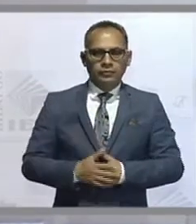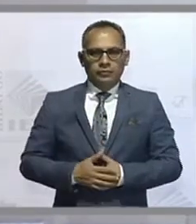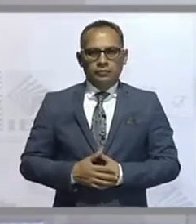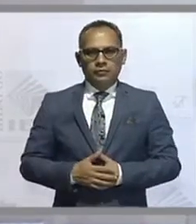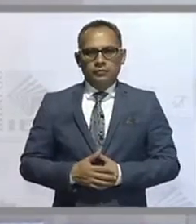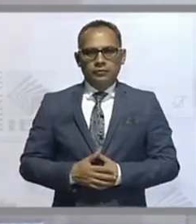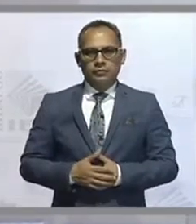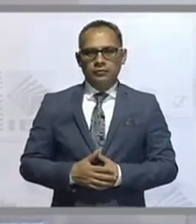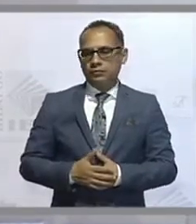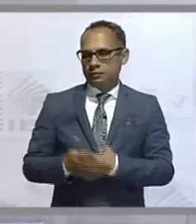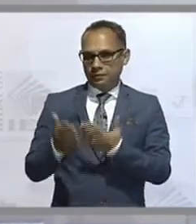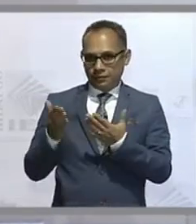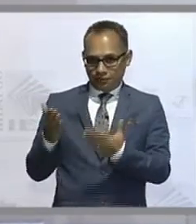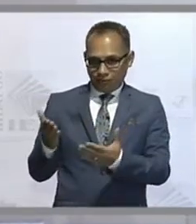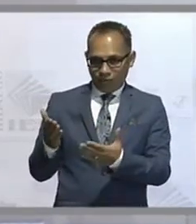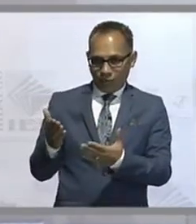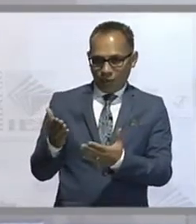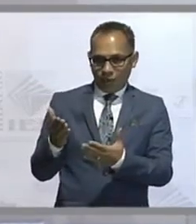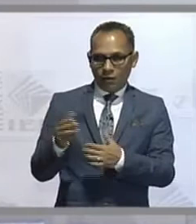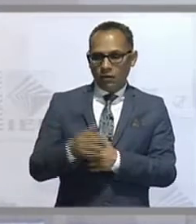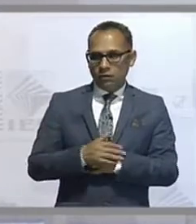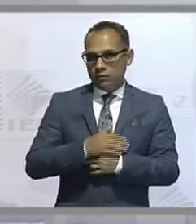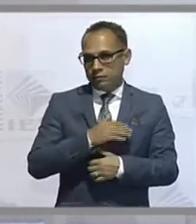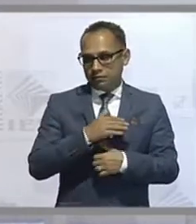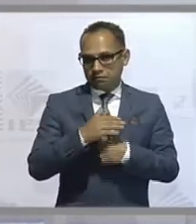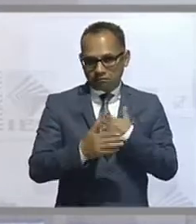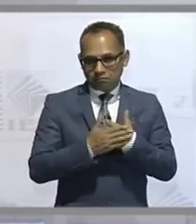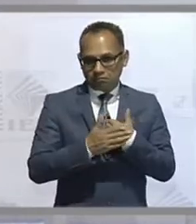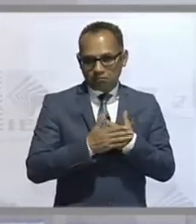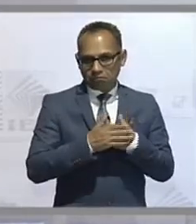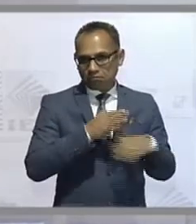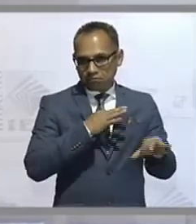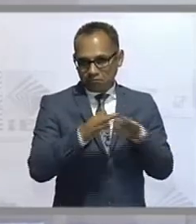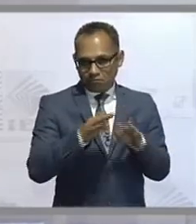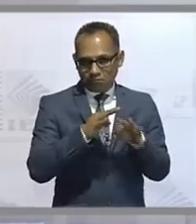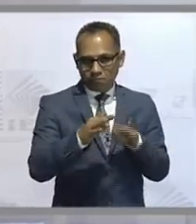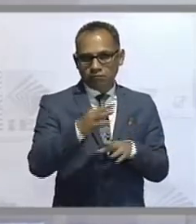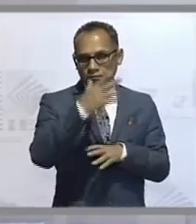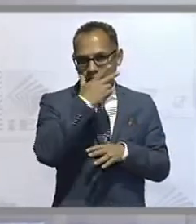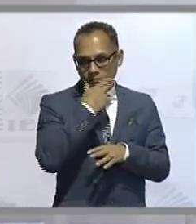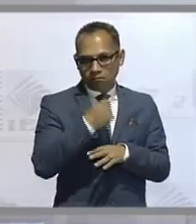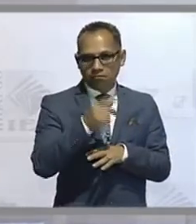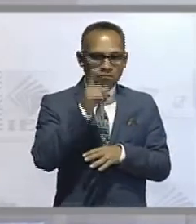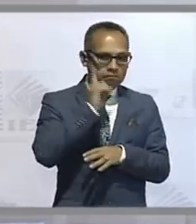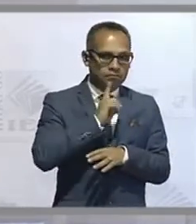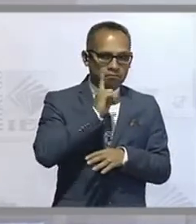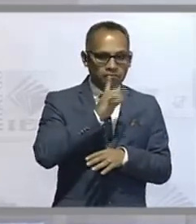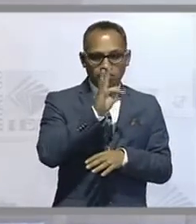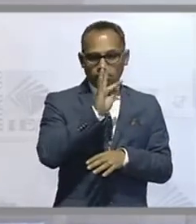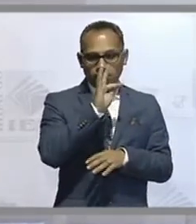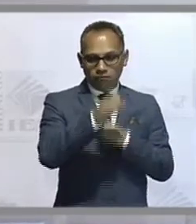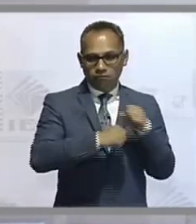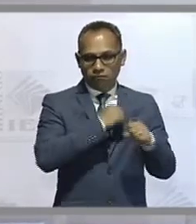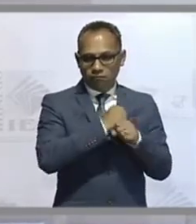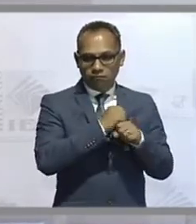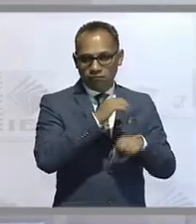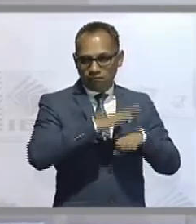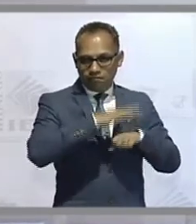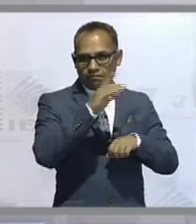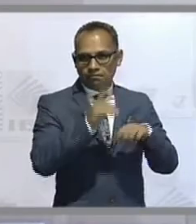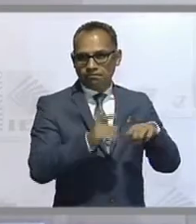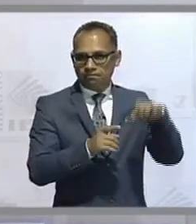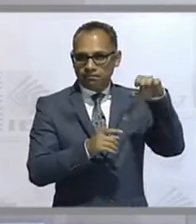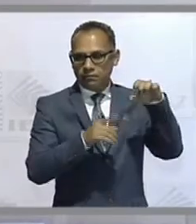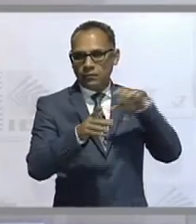propone para que se incremente el número de empleos dignos para mujeres y hombres mayores de los 40 años tiene tres minutos para